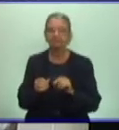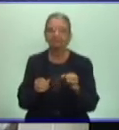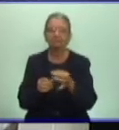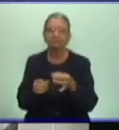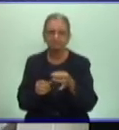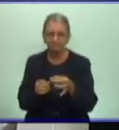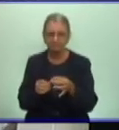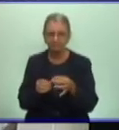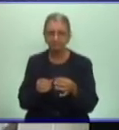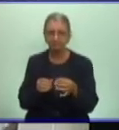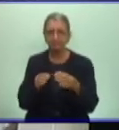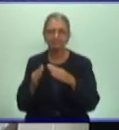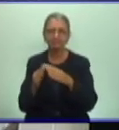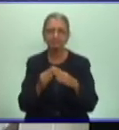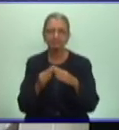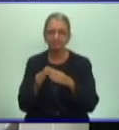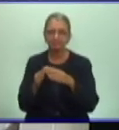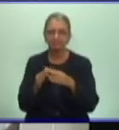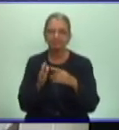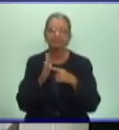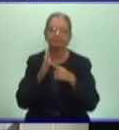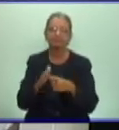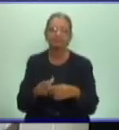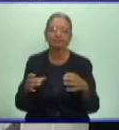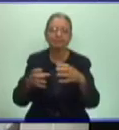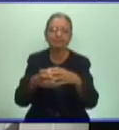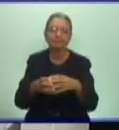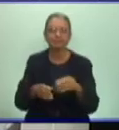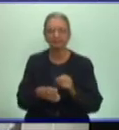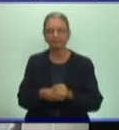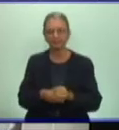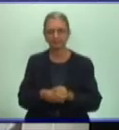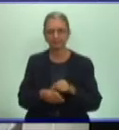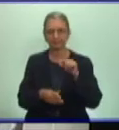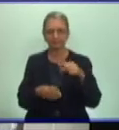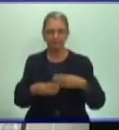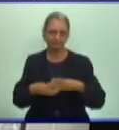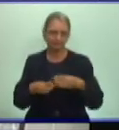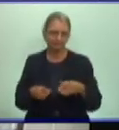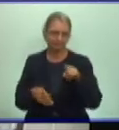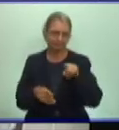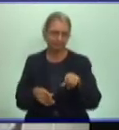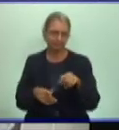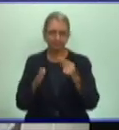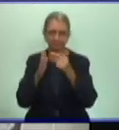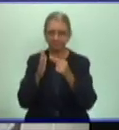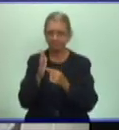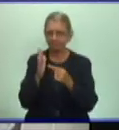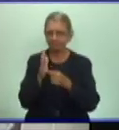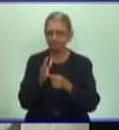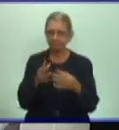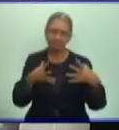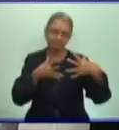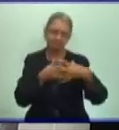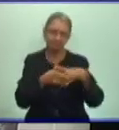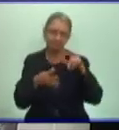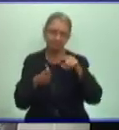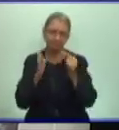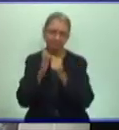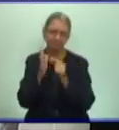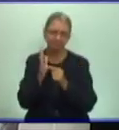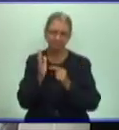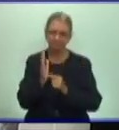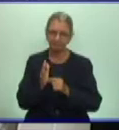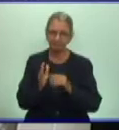en un barrio, en un consejo. Por tanto, pudieran formar parte de la introducción algunos elementos relacionados con estos aspectos, o pudieran formar parte